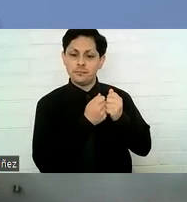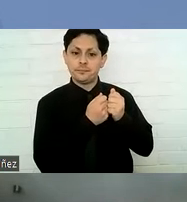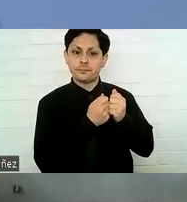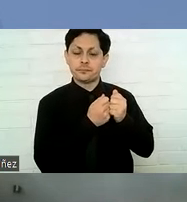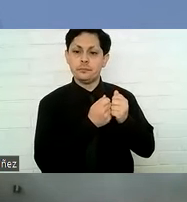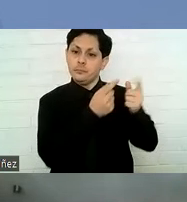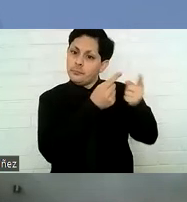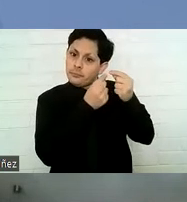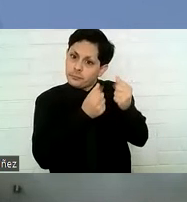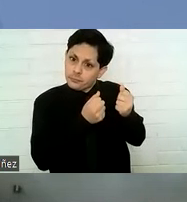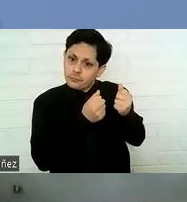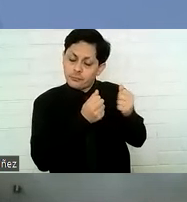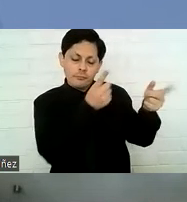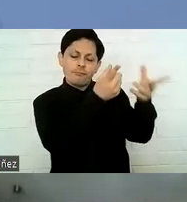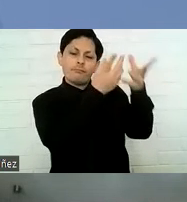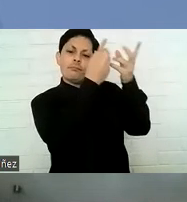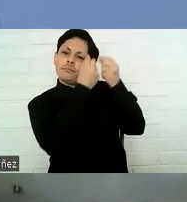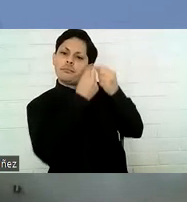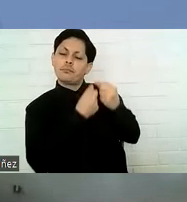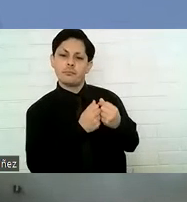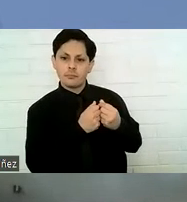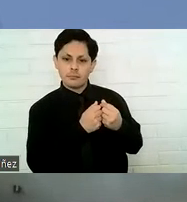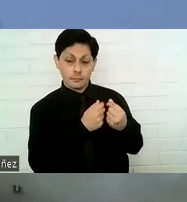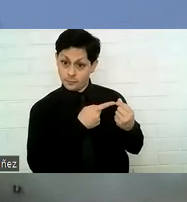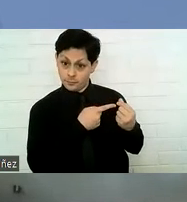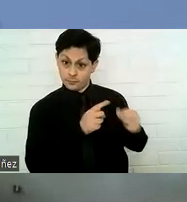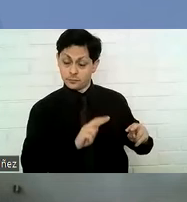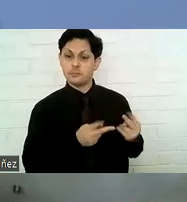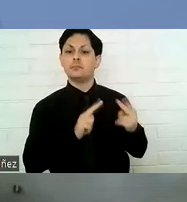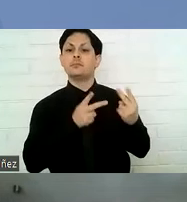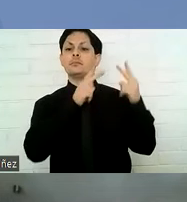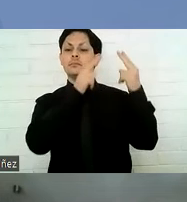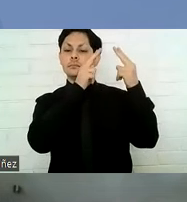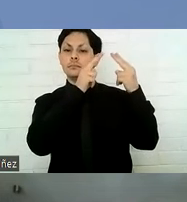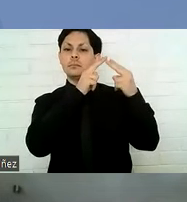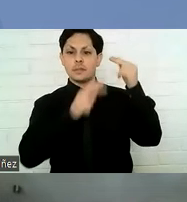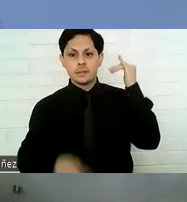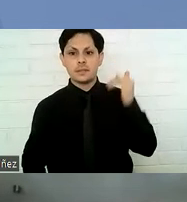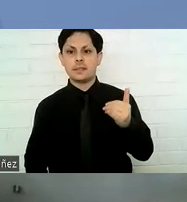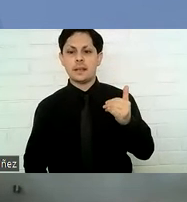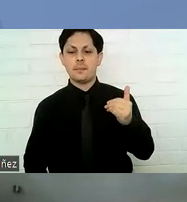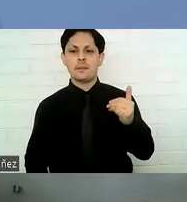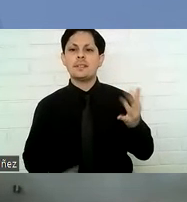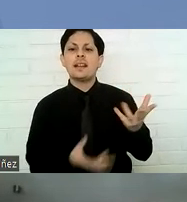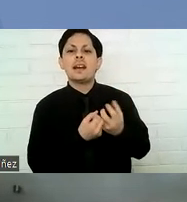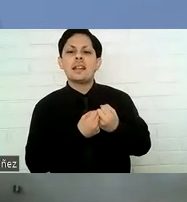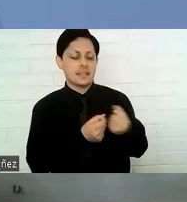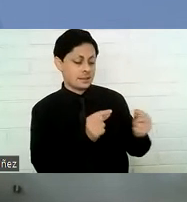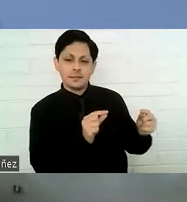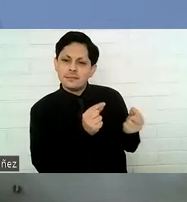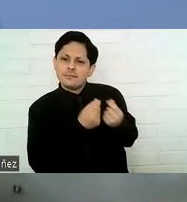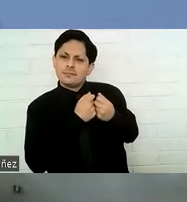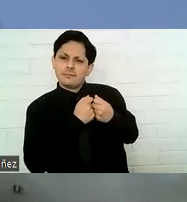por construcciones que de base tienen siempre algo de ganancia,